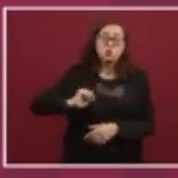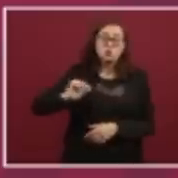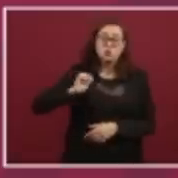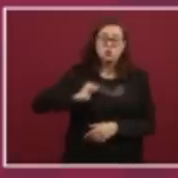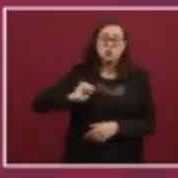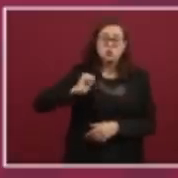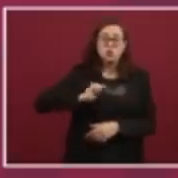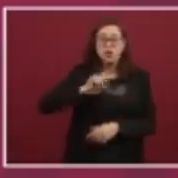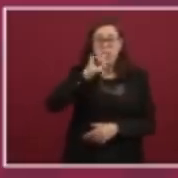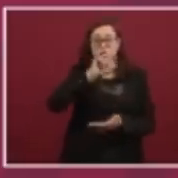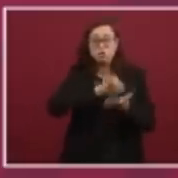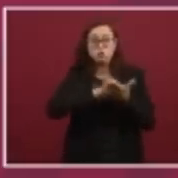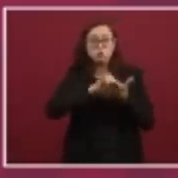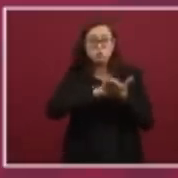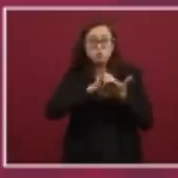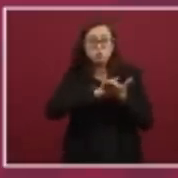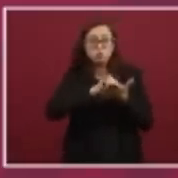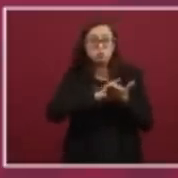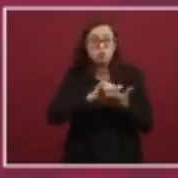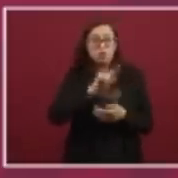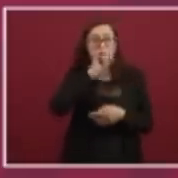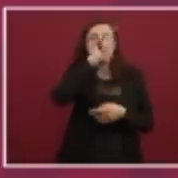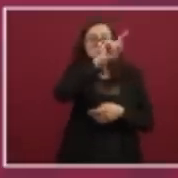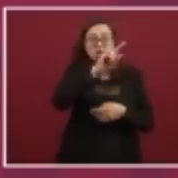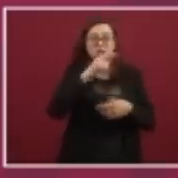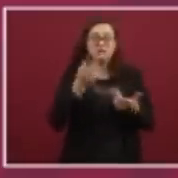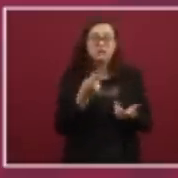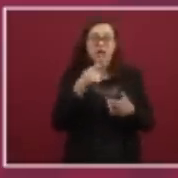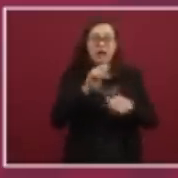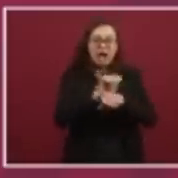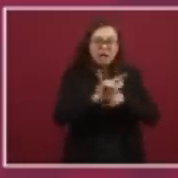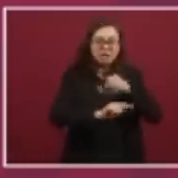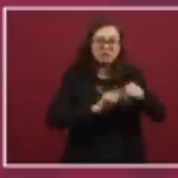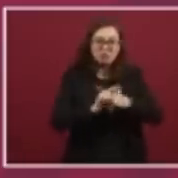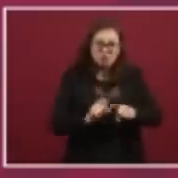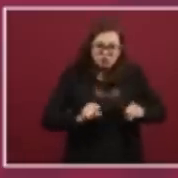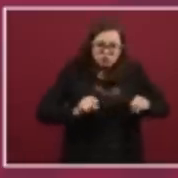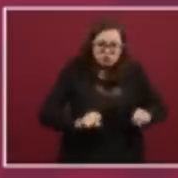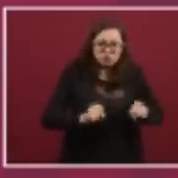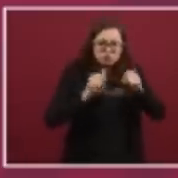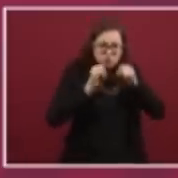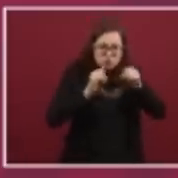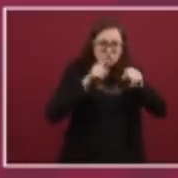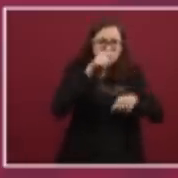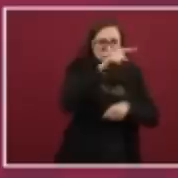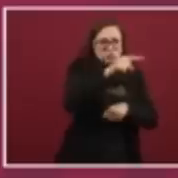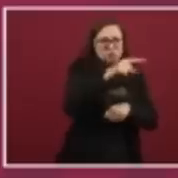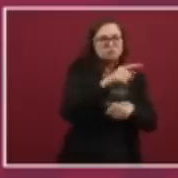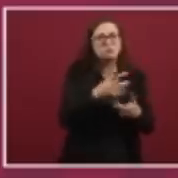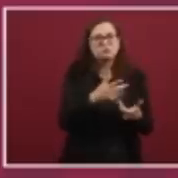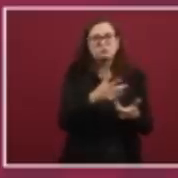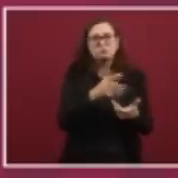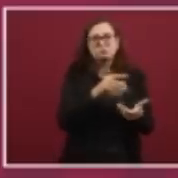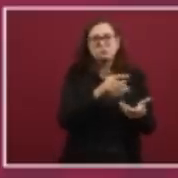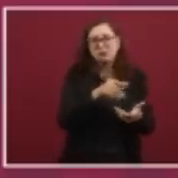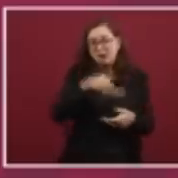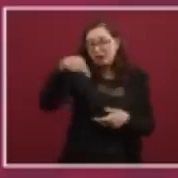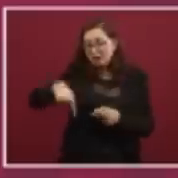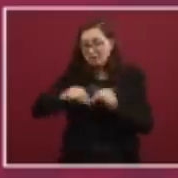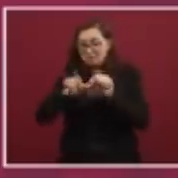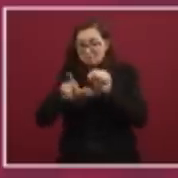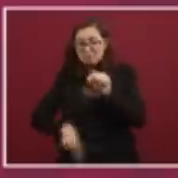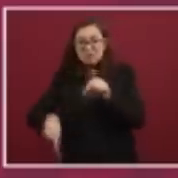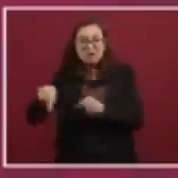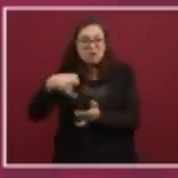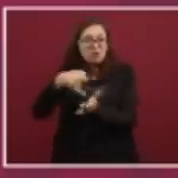Nueva York, y ya en nuestro país había imprentas y había universidades, con todo